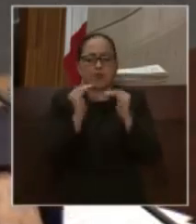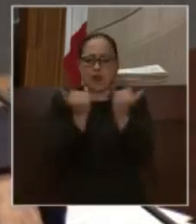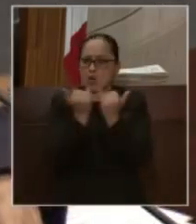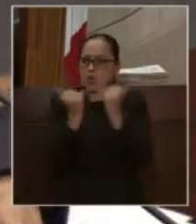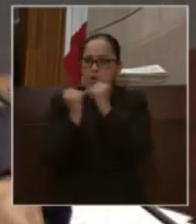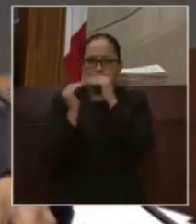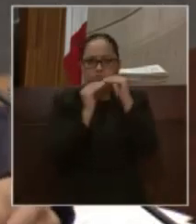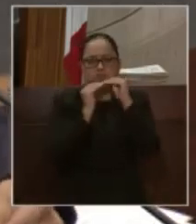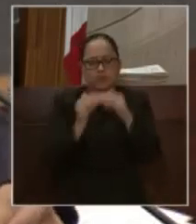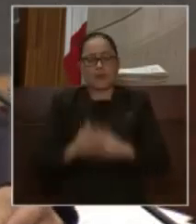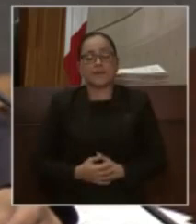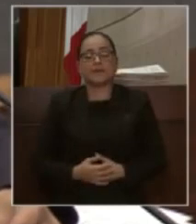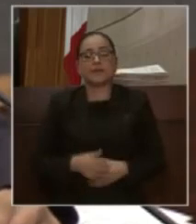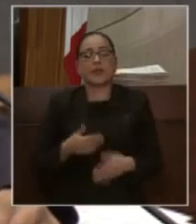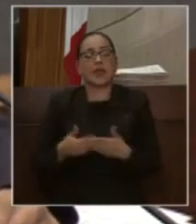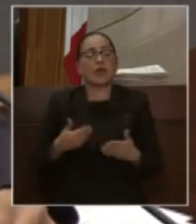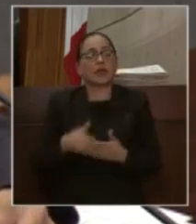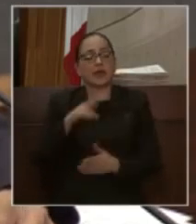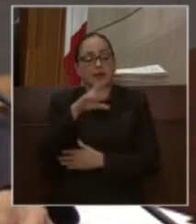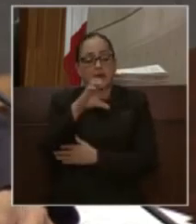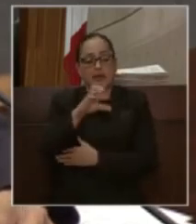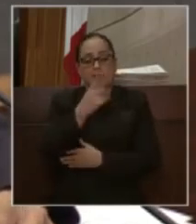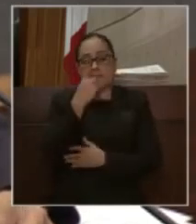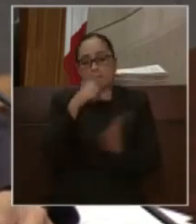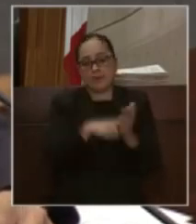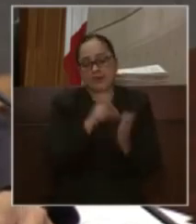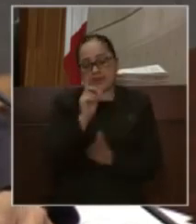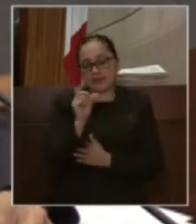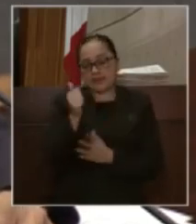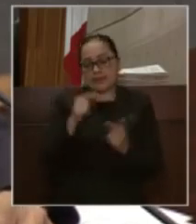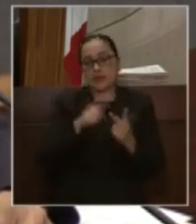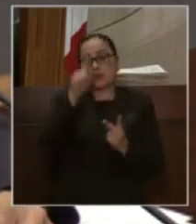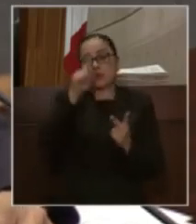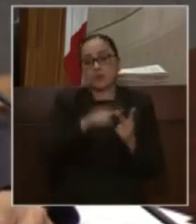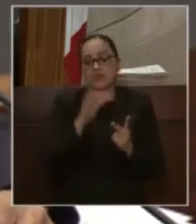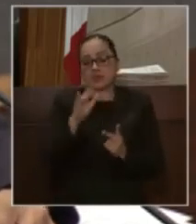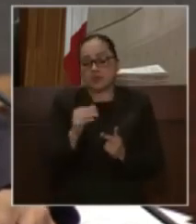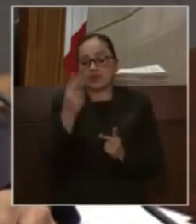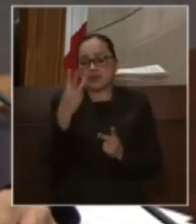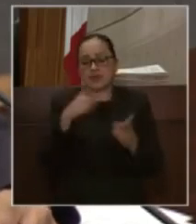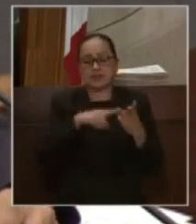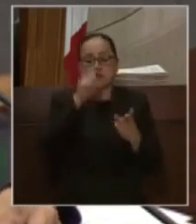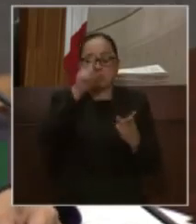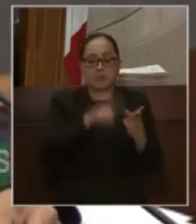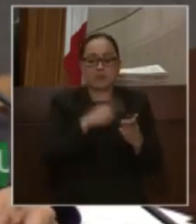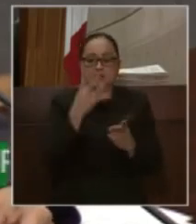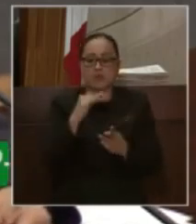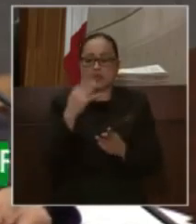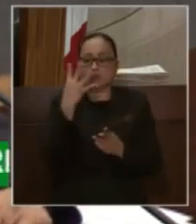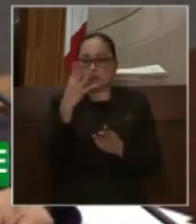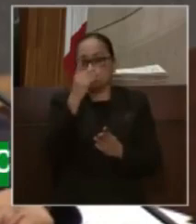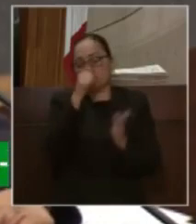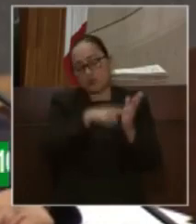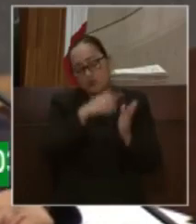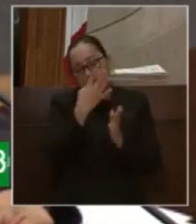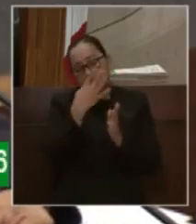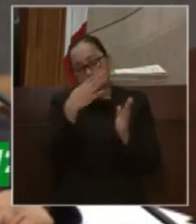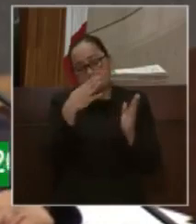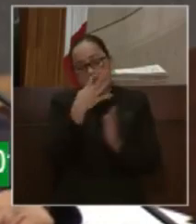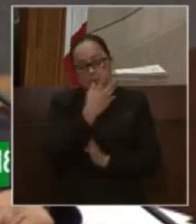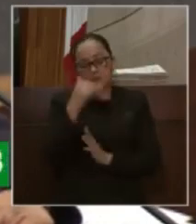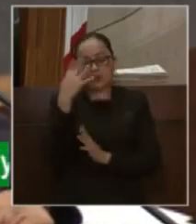doy cuenta con los recursos de reconsideración 1036, 1053, 1054, 1055,